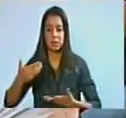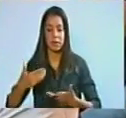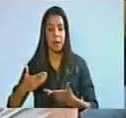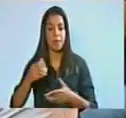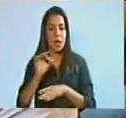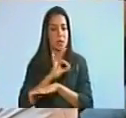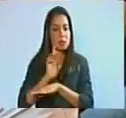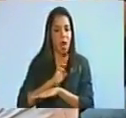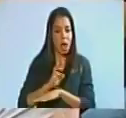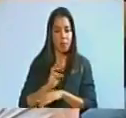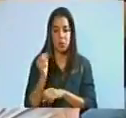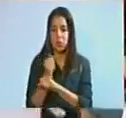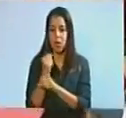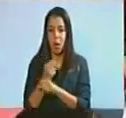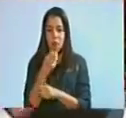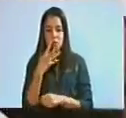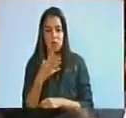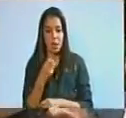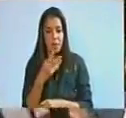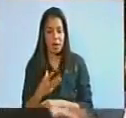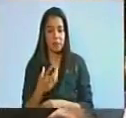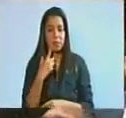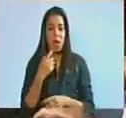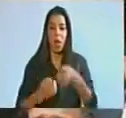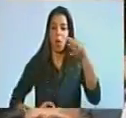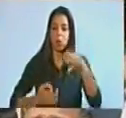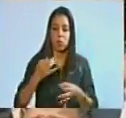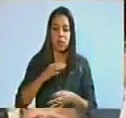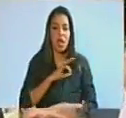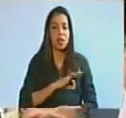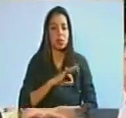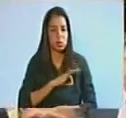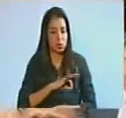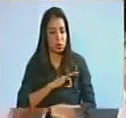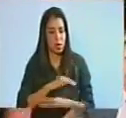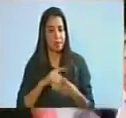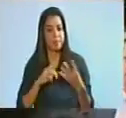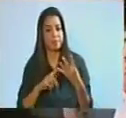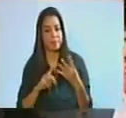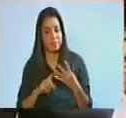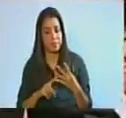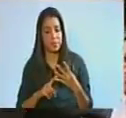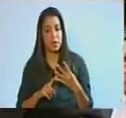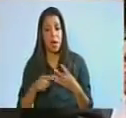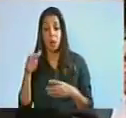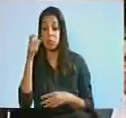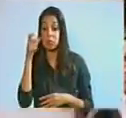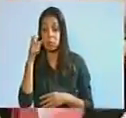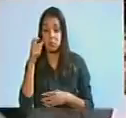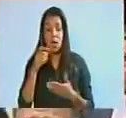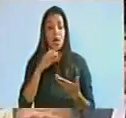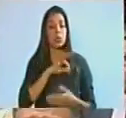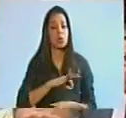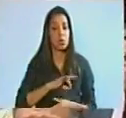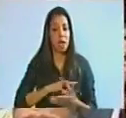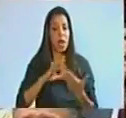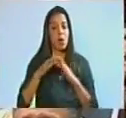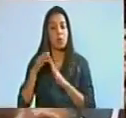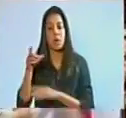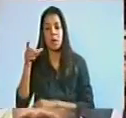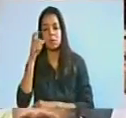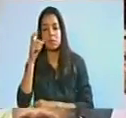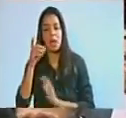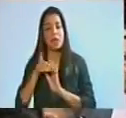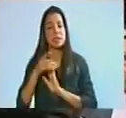eficiencia, la justicia social, la Contraloría Social, los derechos humanos,